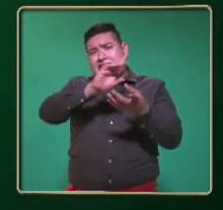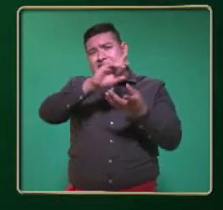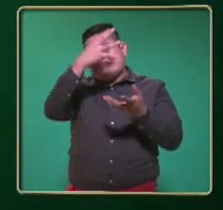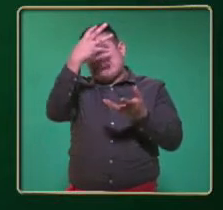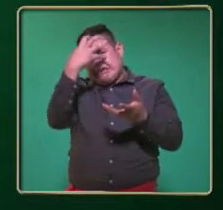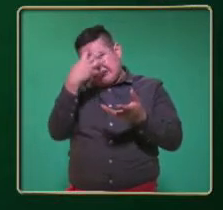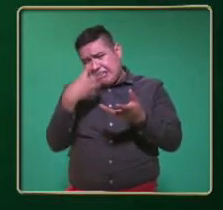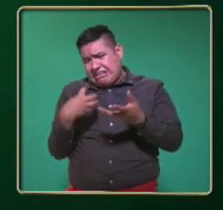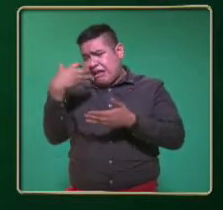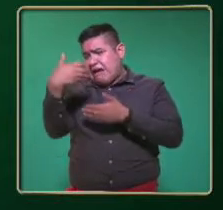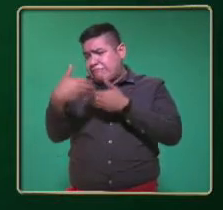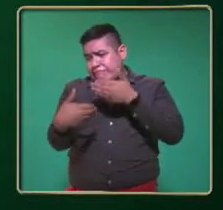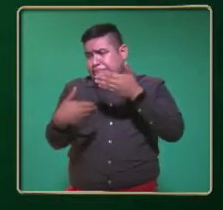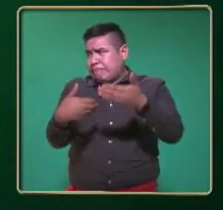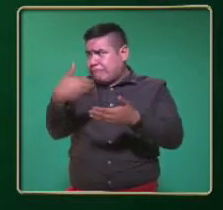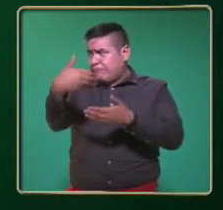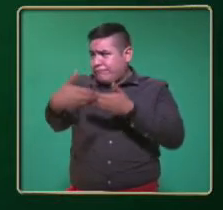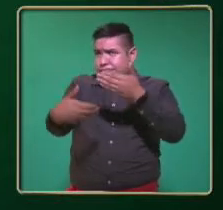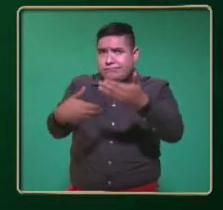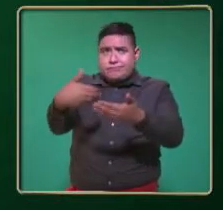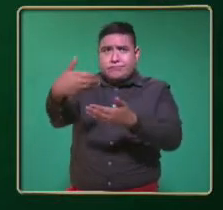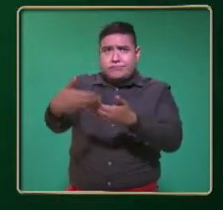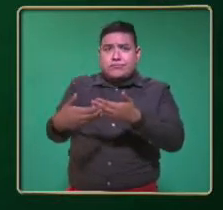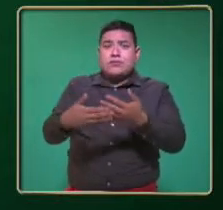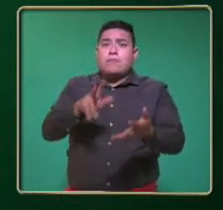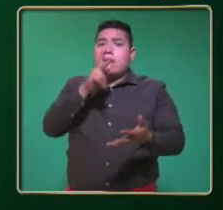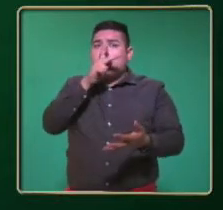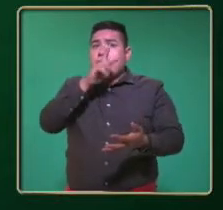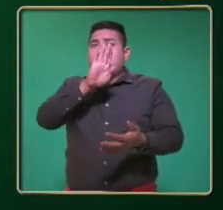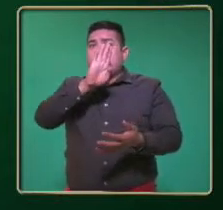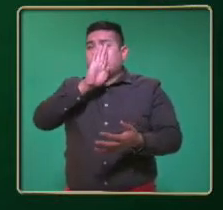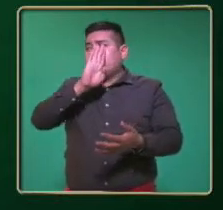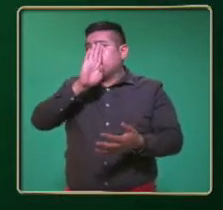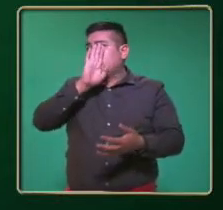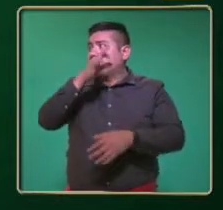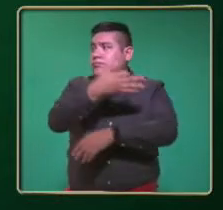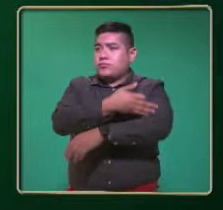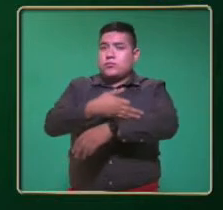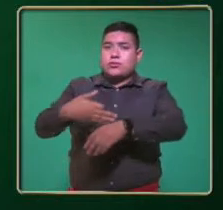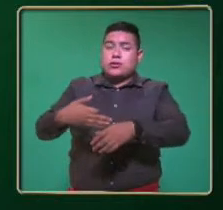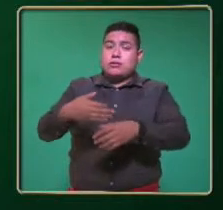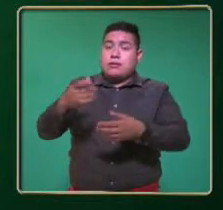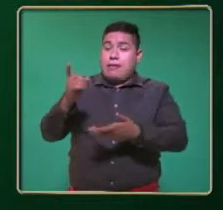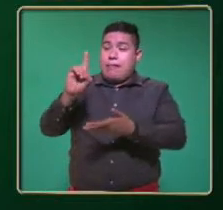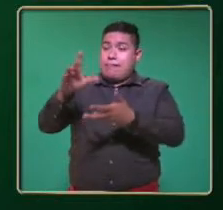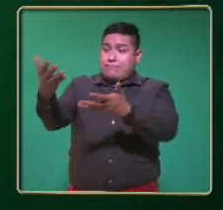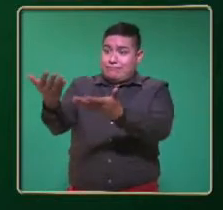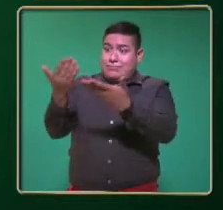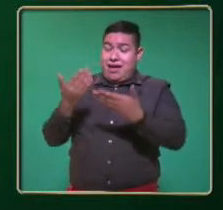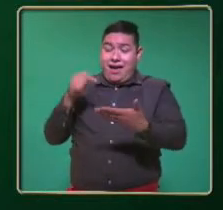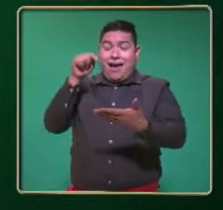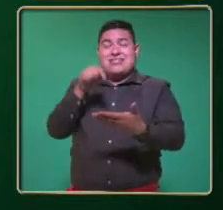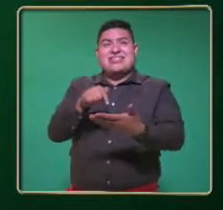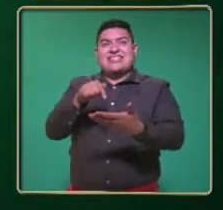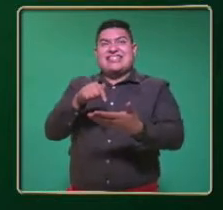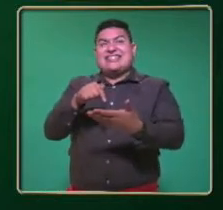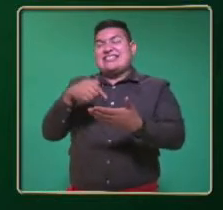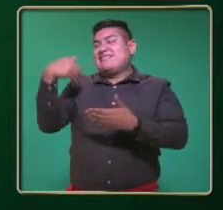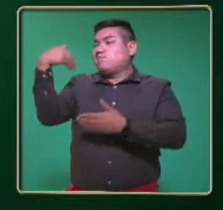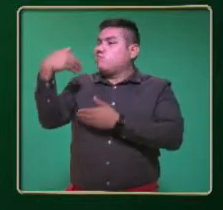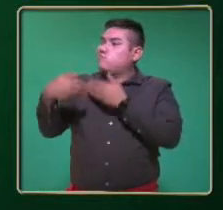¿verdad? Experimentando por los padres de familia desde el primer momento, siendo este un